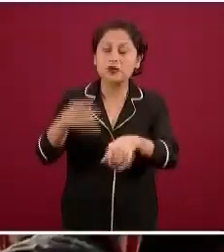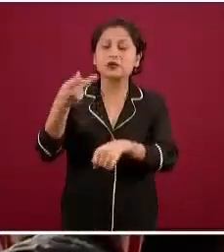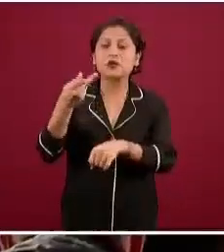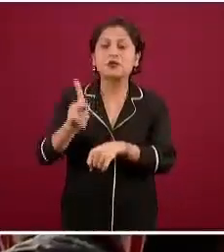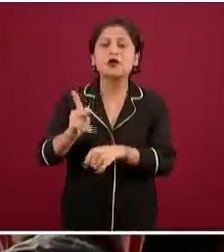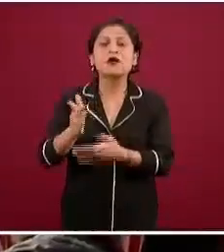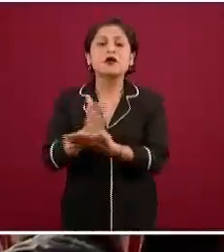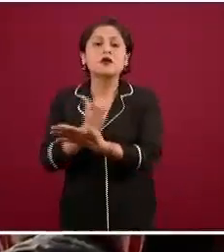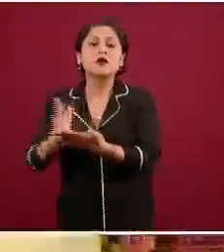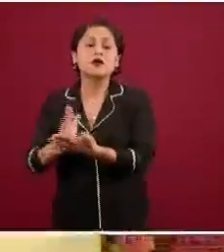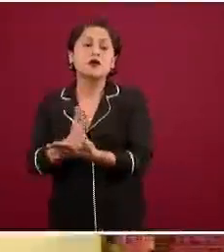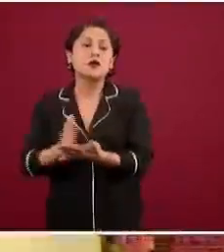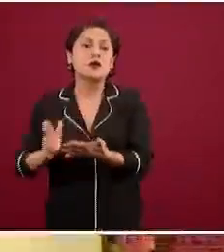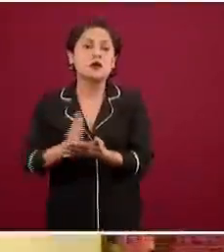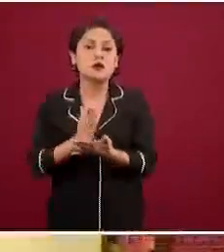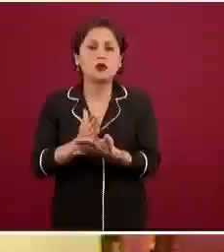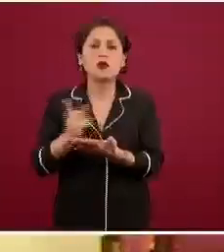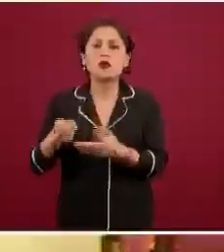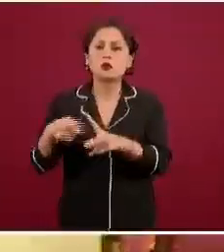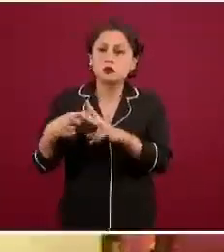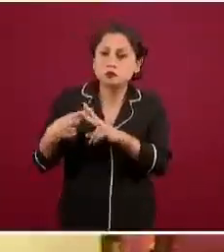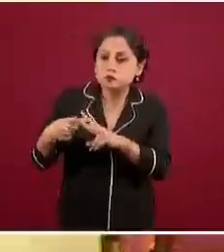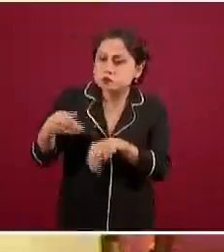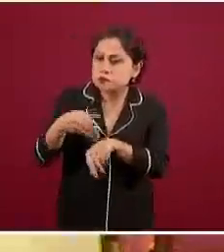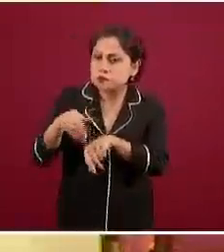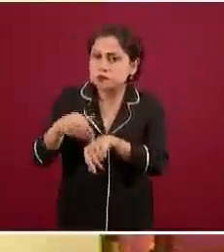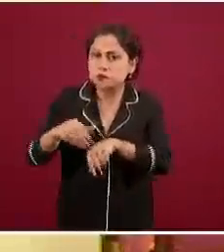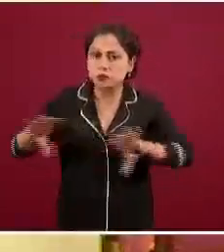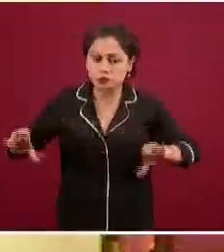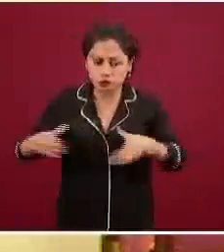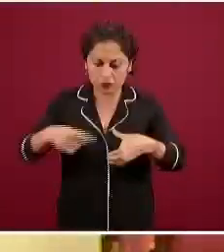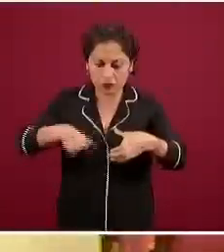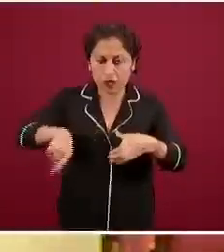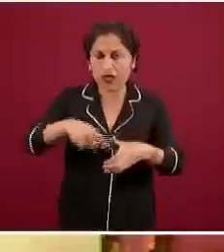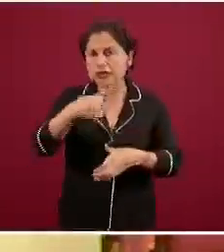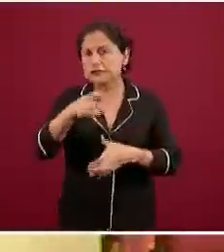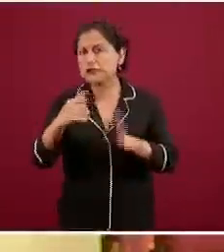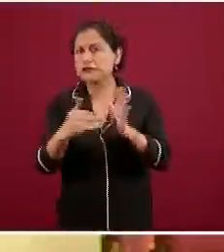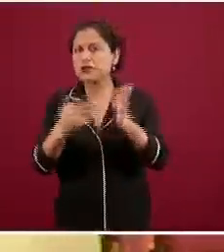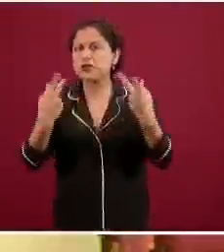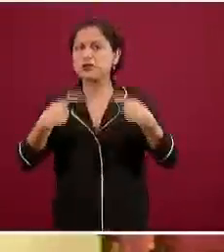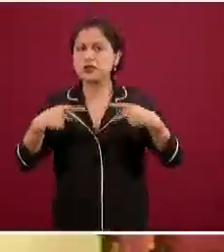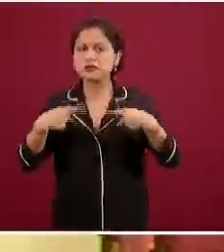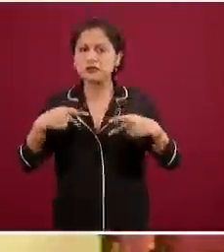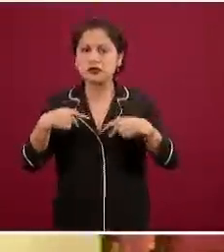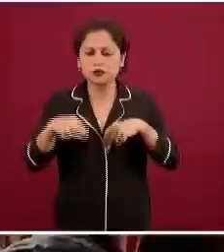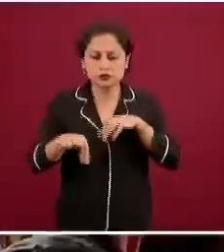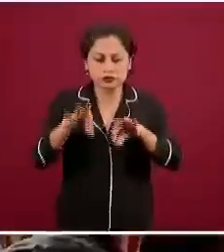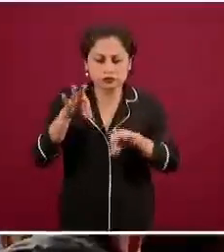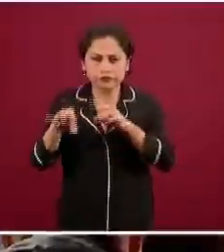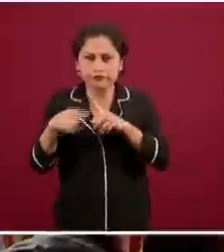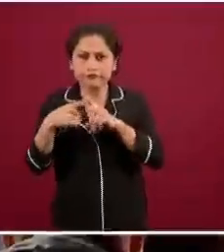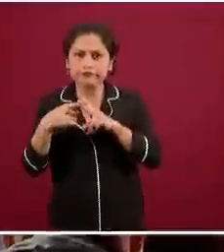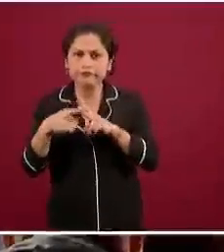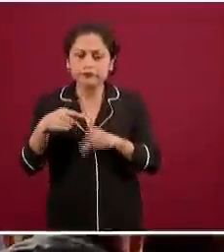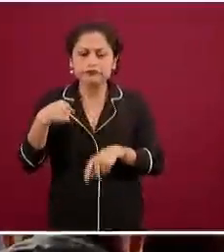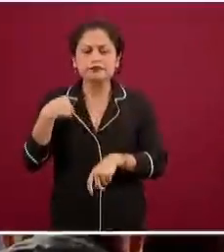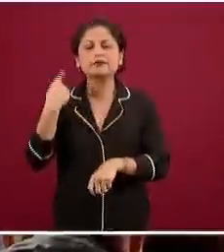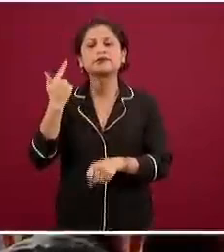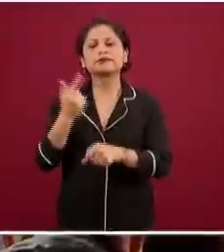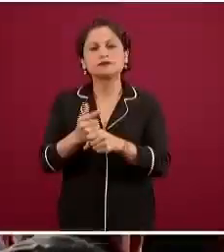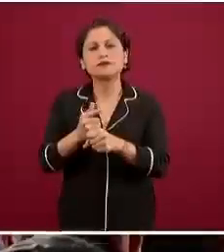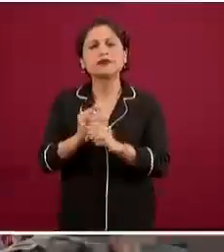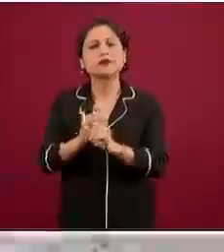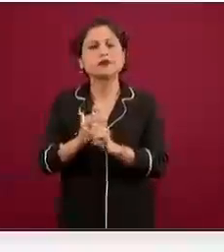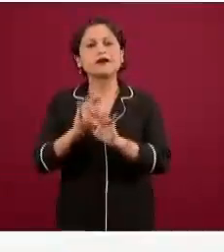acumulada, una tasa que siempre se calcula por 100,000 habitantes, y entonces nos permite un poco ver dónde se está